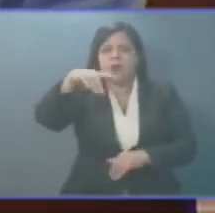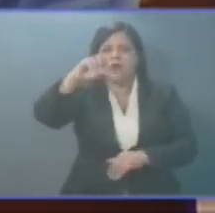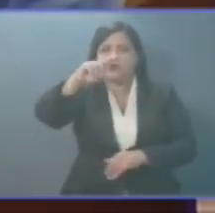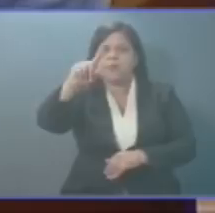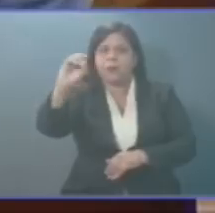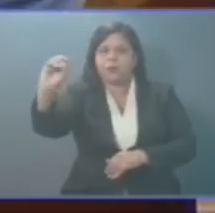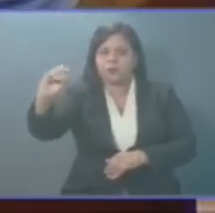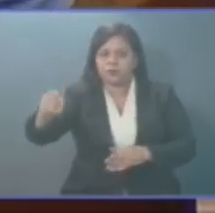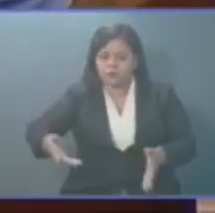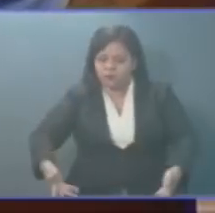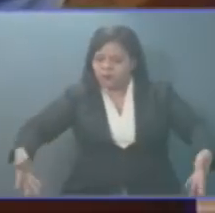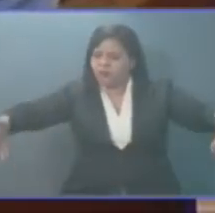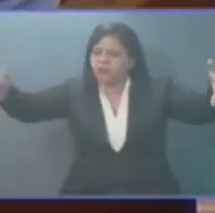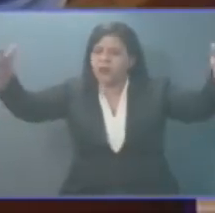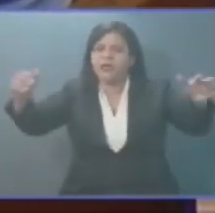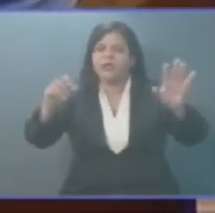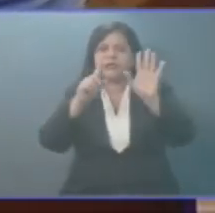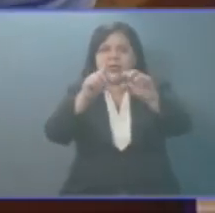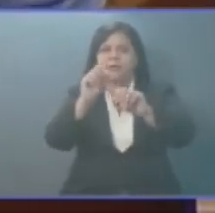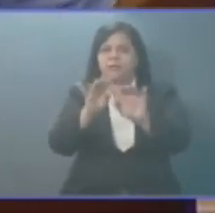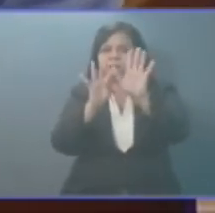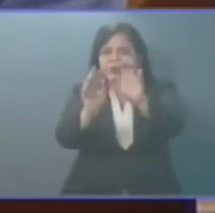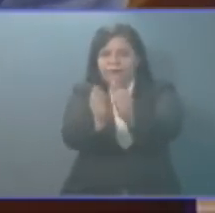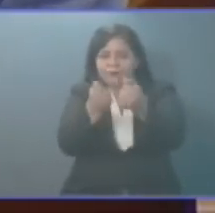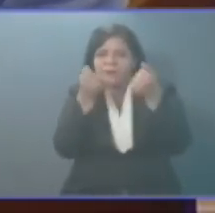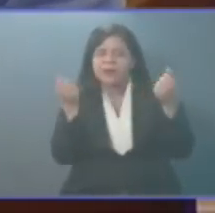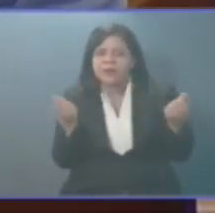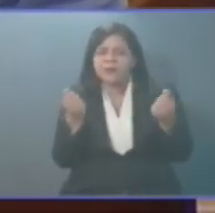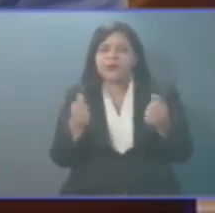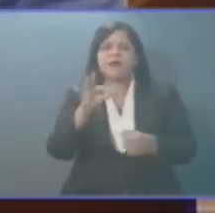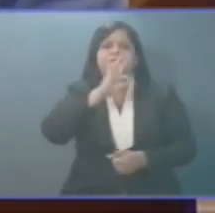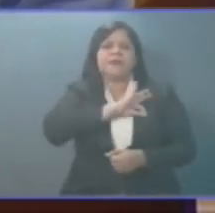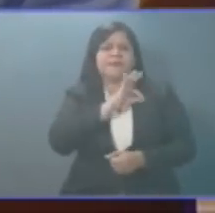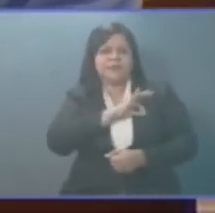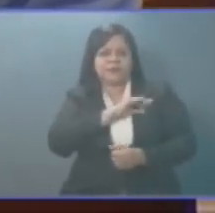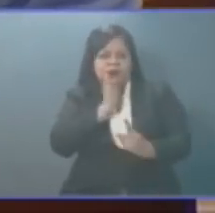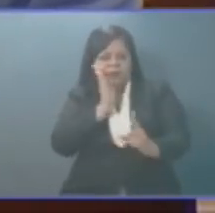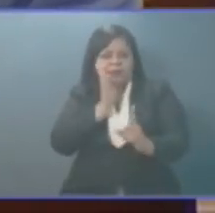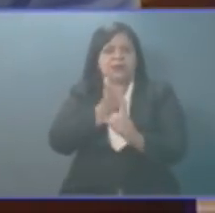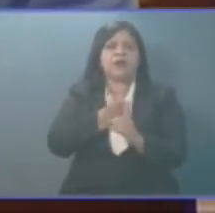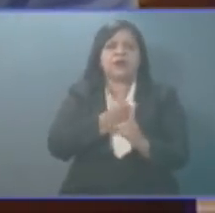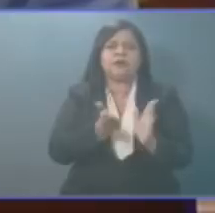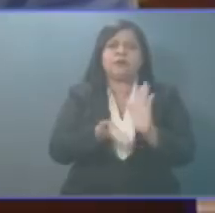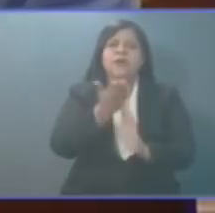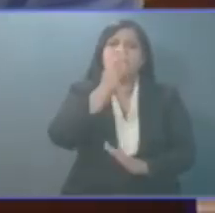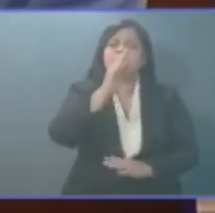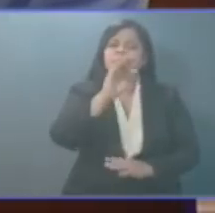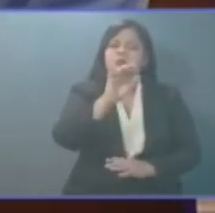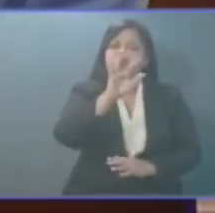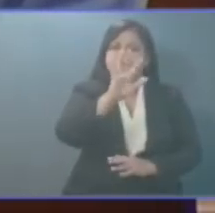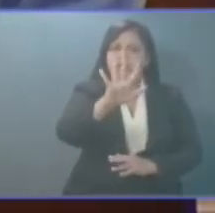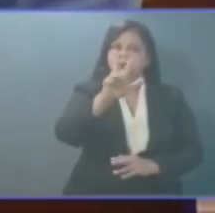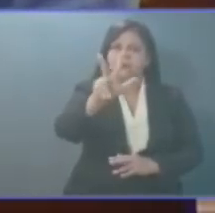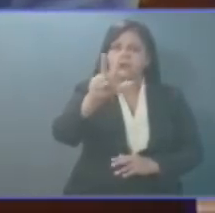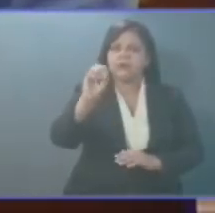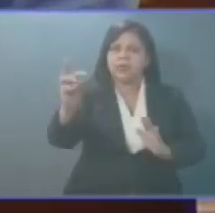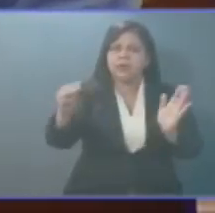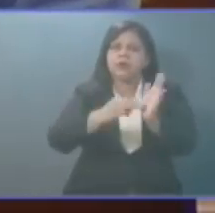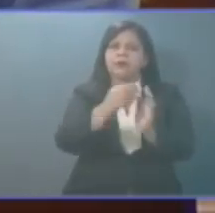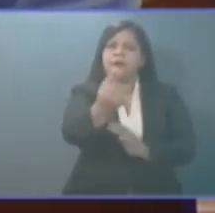inversión de 6.9 millones de dólares con un beneficio directo a más de 530 mil